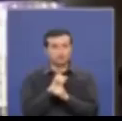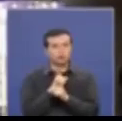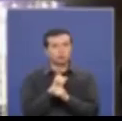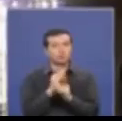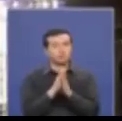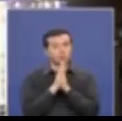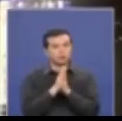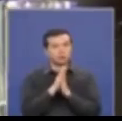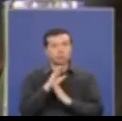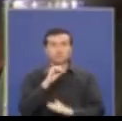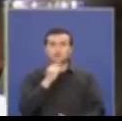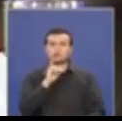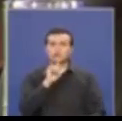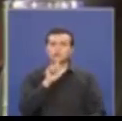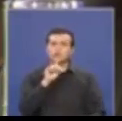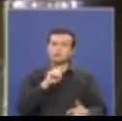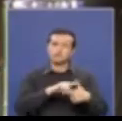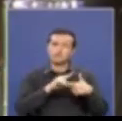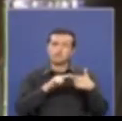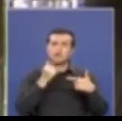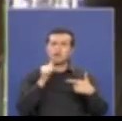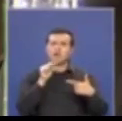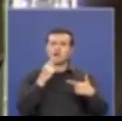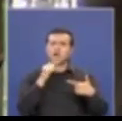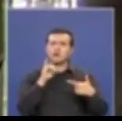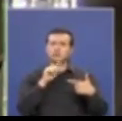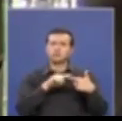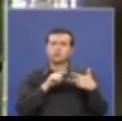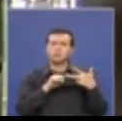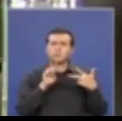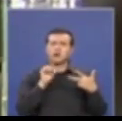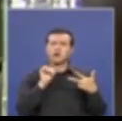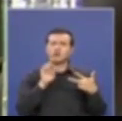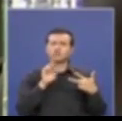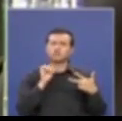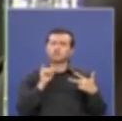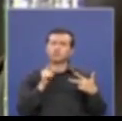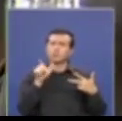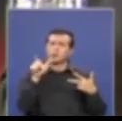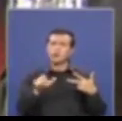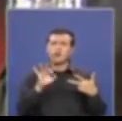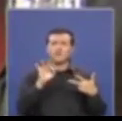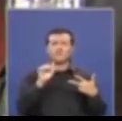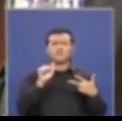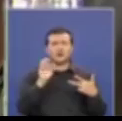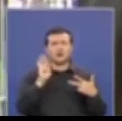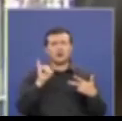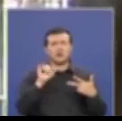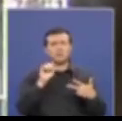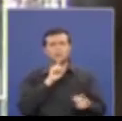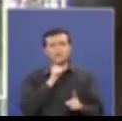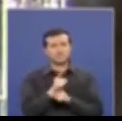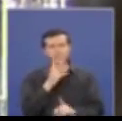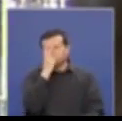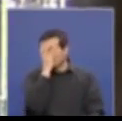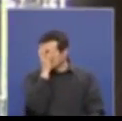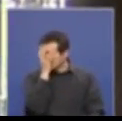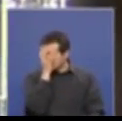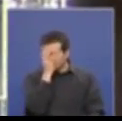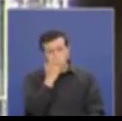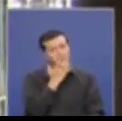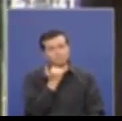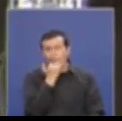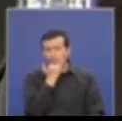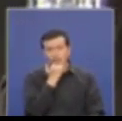yo le pido disculpas a Yisa, Angie, Marjuri, las hijas, el ciudadano Fabio Antonio Guzmán, se me cae la cara de vergüenza con